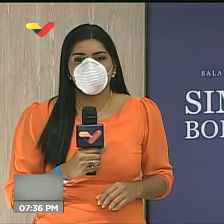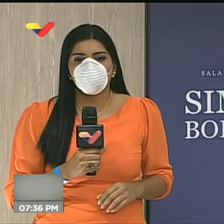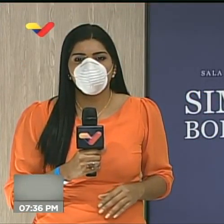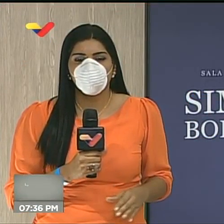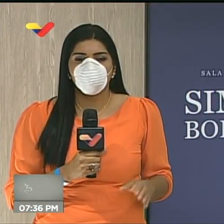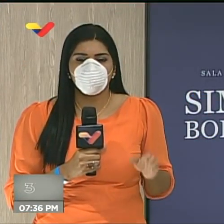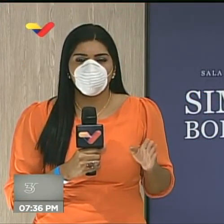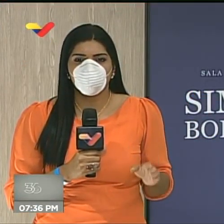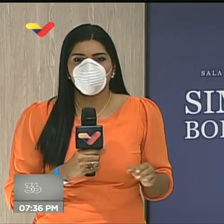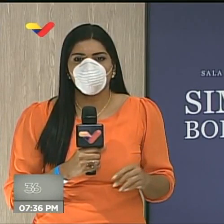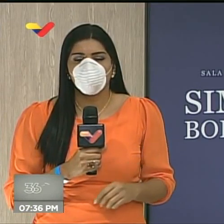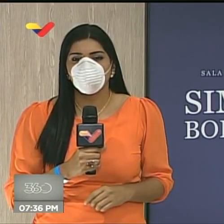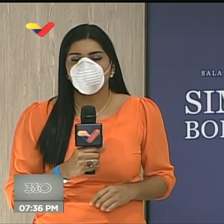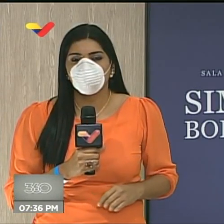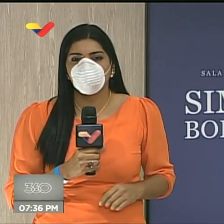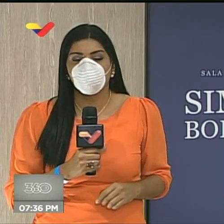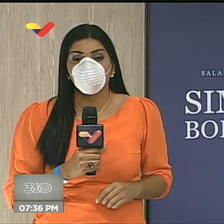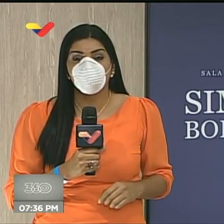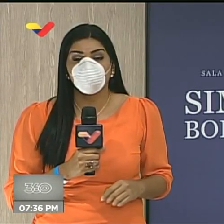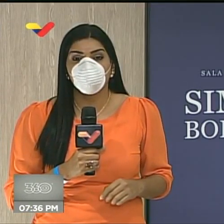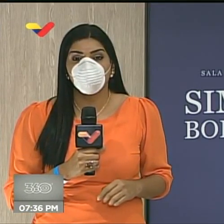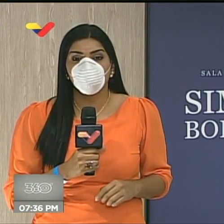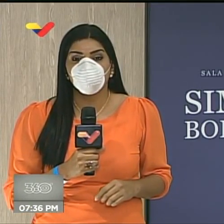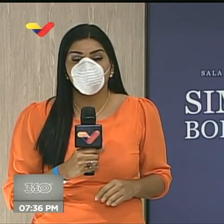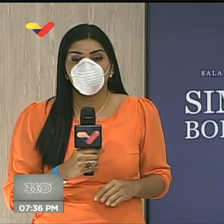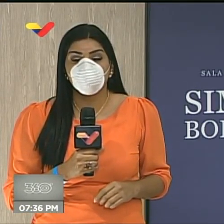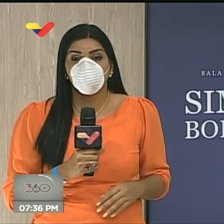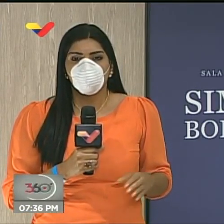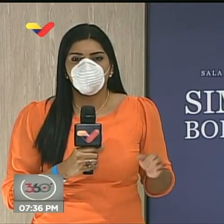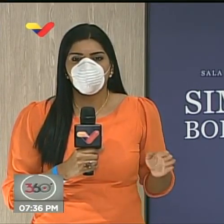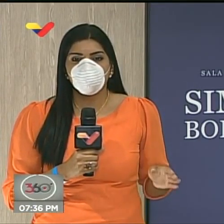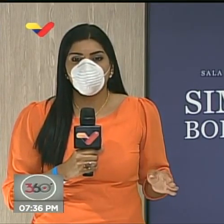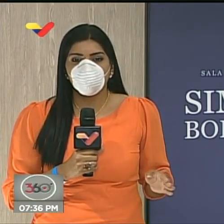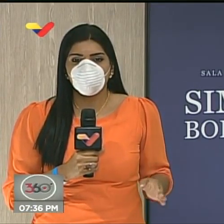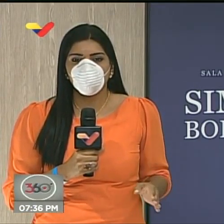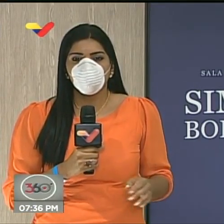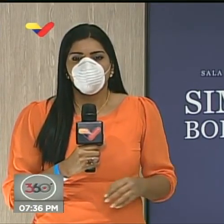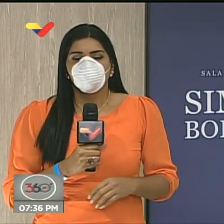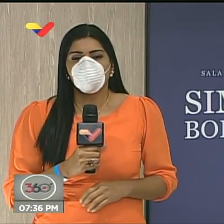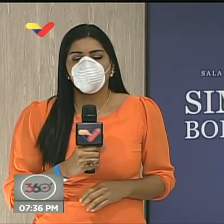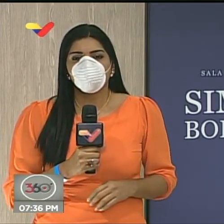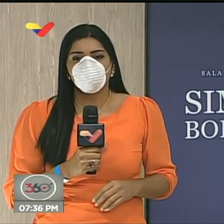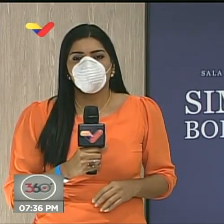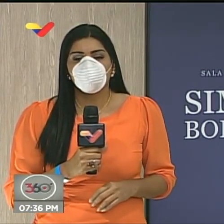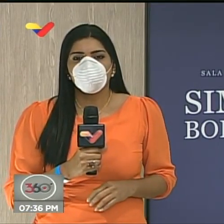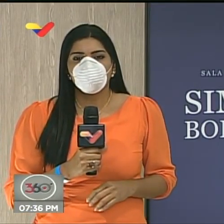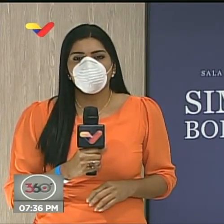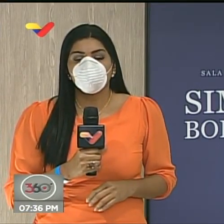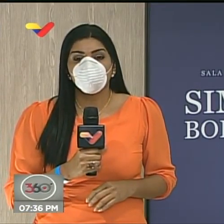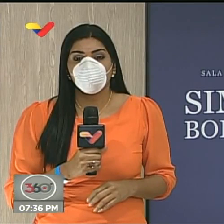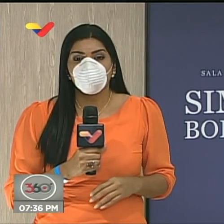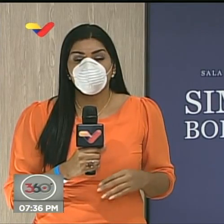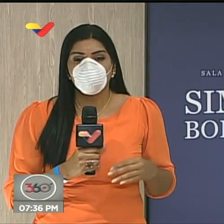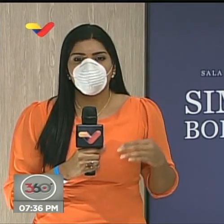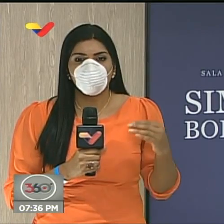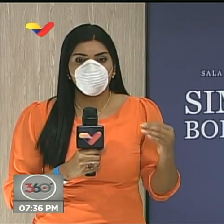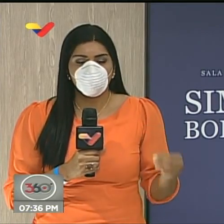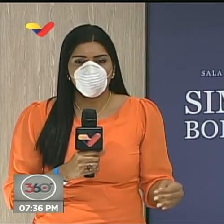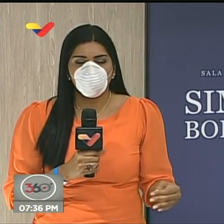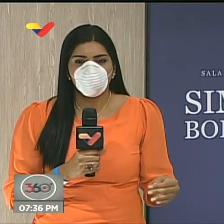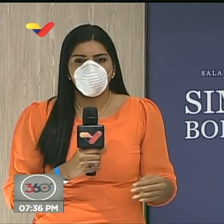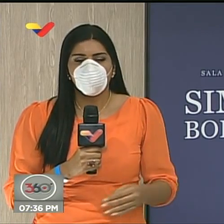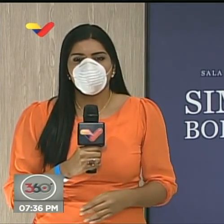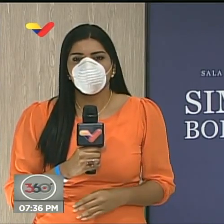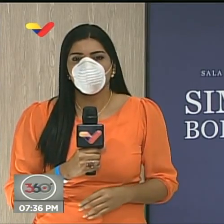atención del COVID-19, 82 nuevos casos se presentan en las últimas 24 horas en nuestra nación para sumar